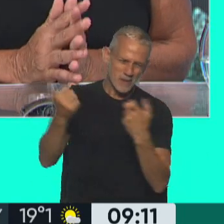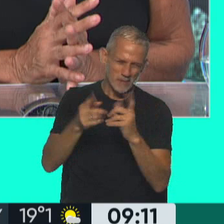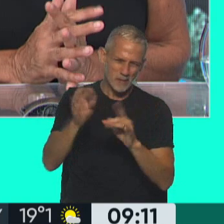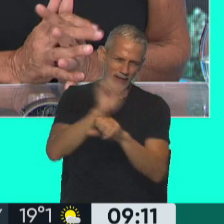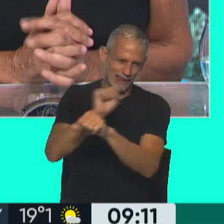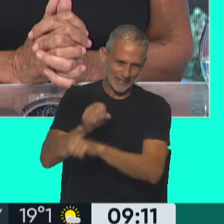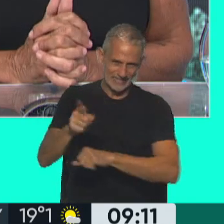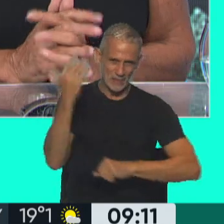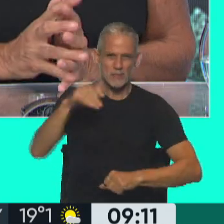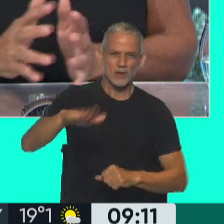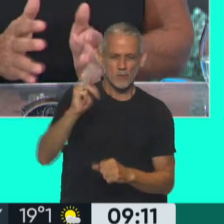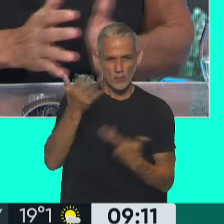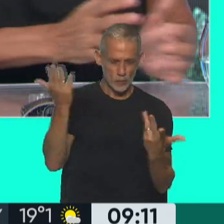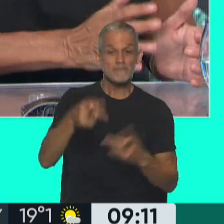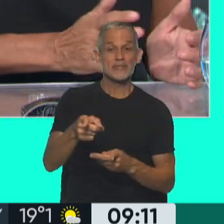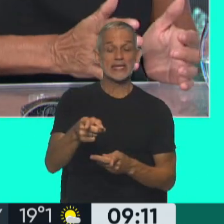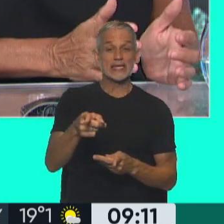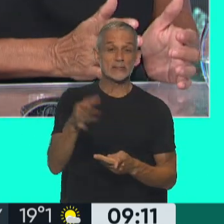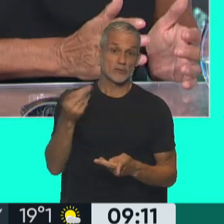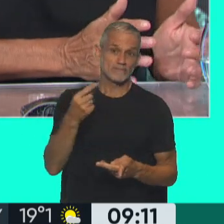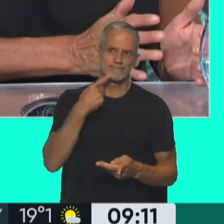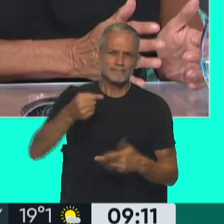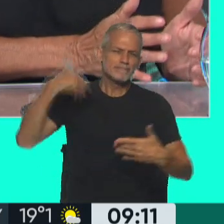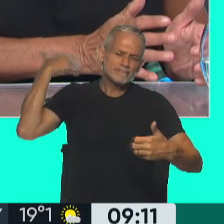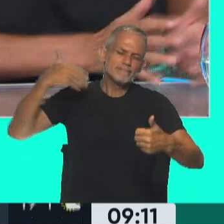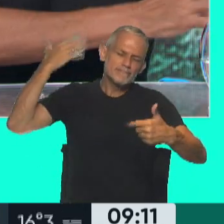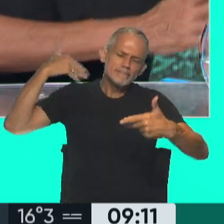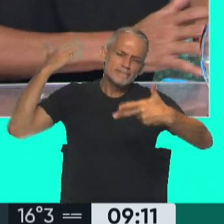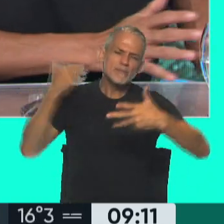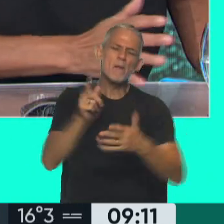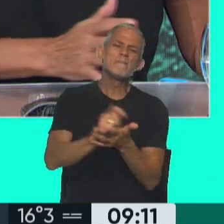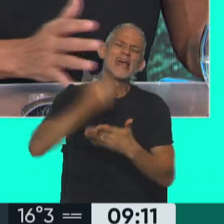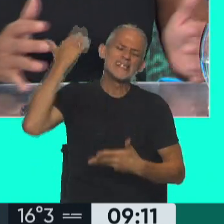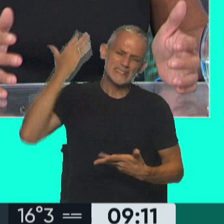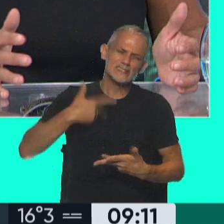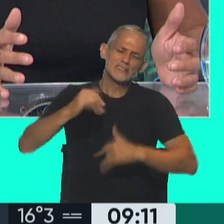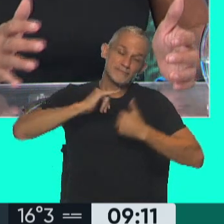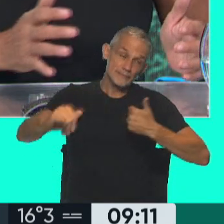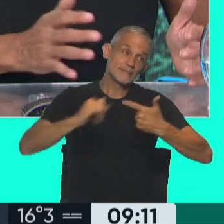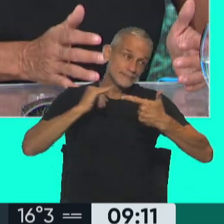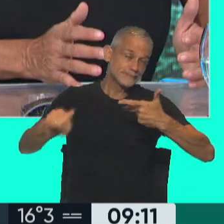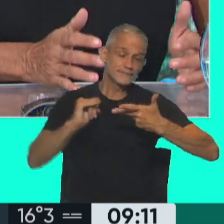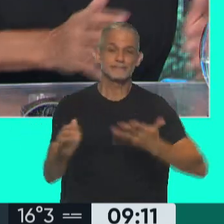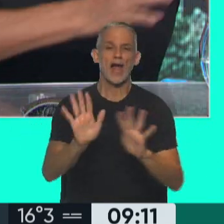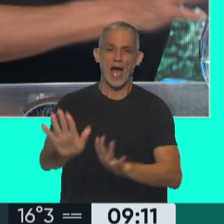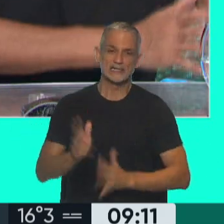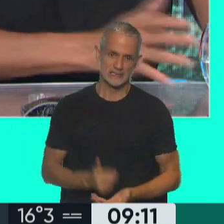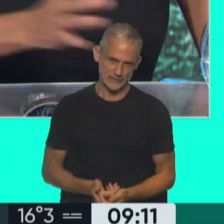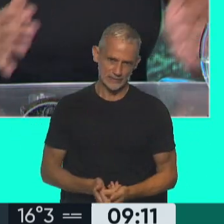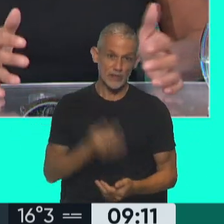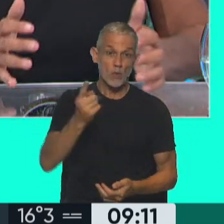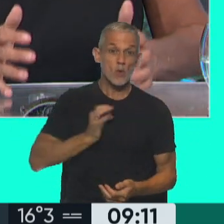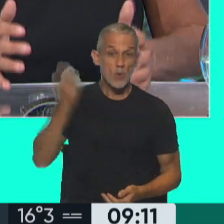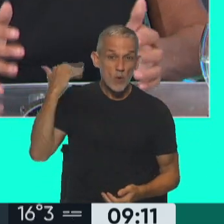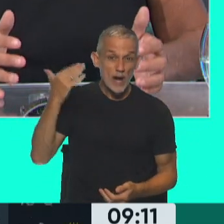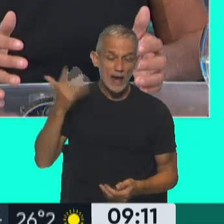en estos últimos días, nosotros lo venimos diciendo de hace meses atrás que esto estaba ocurriendo. Es más, un año,